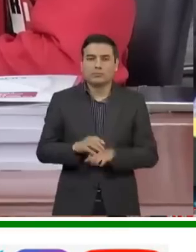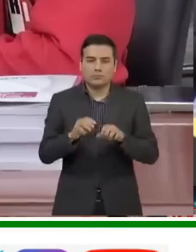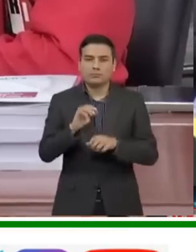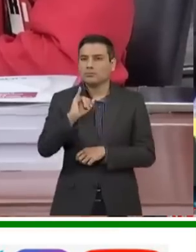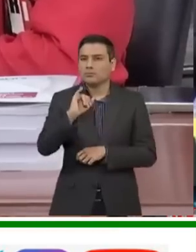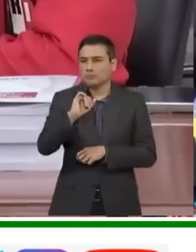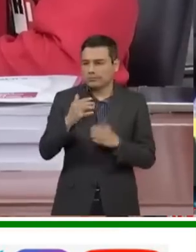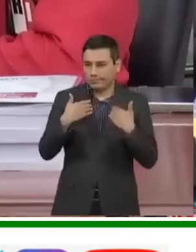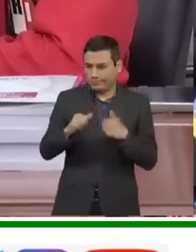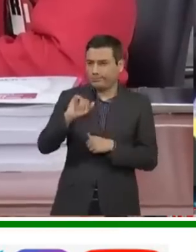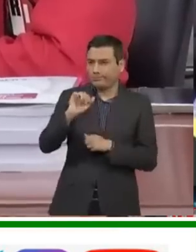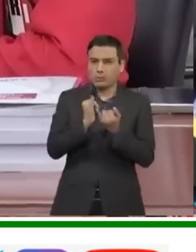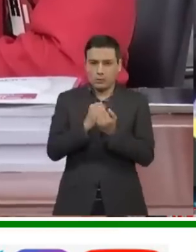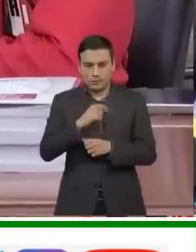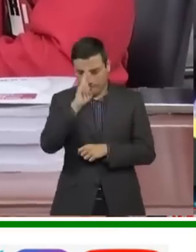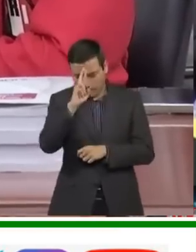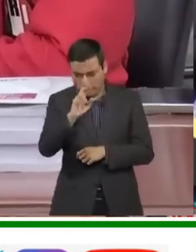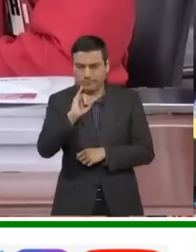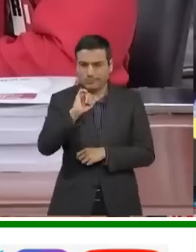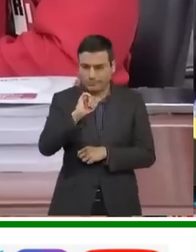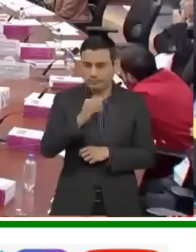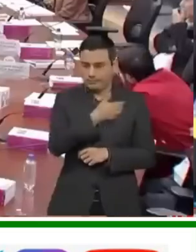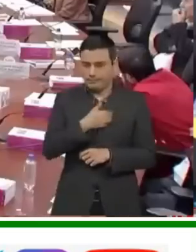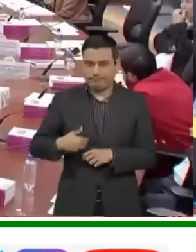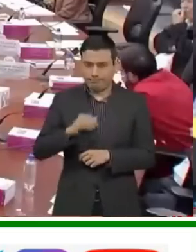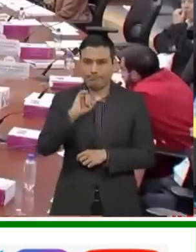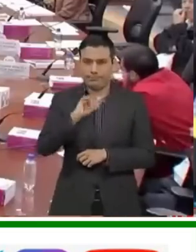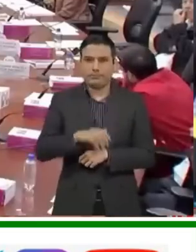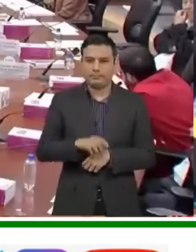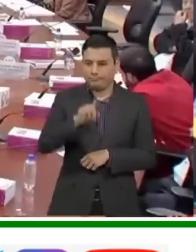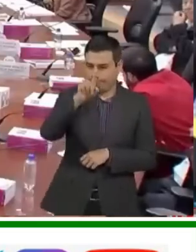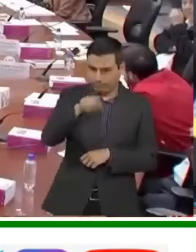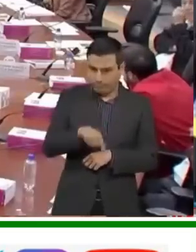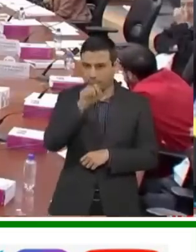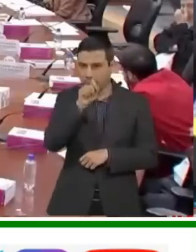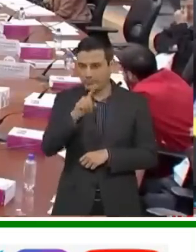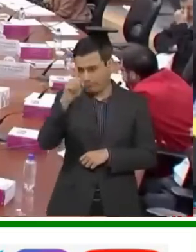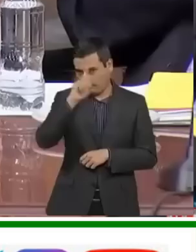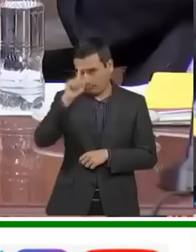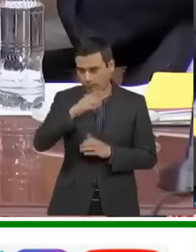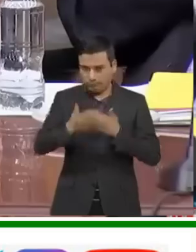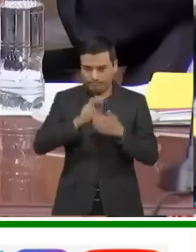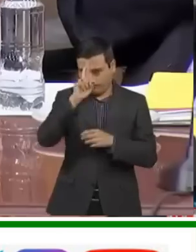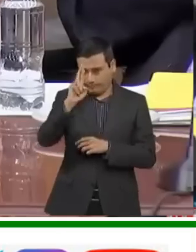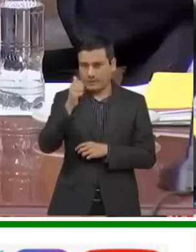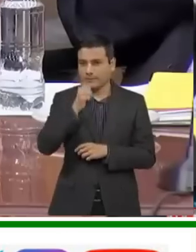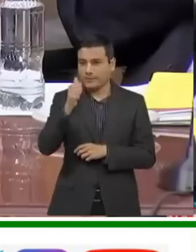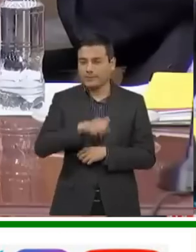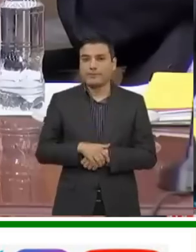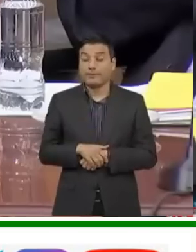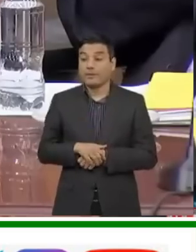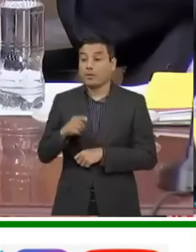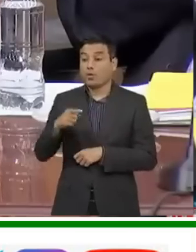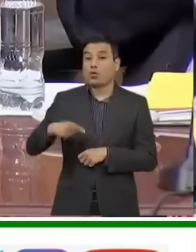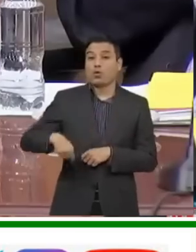mi respeto gracias, y todas igualmente. mis consideraciones, consejera presidenta, a su persona y a todas las y los consejeros. Nuestra lucha,